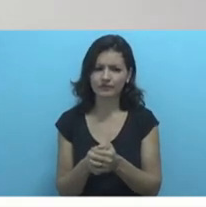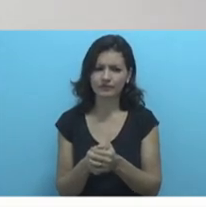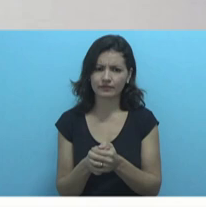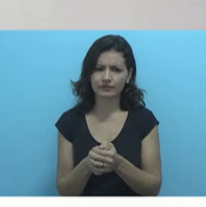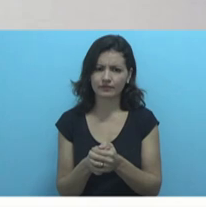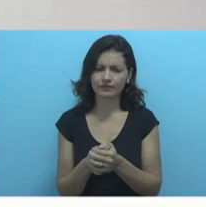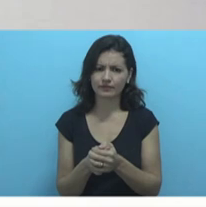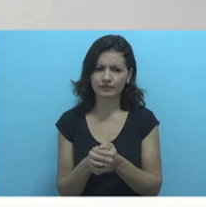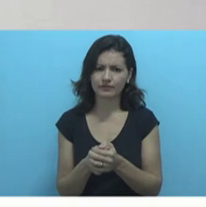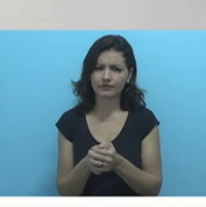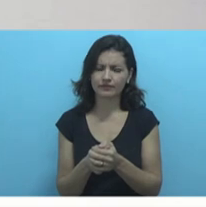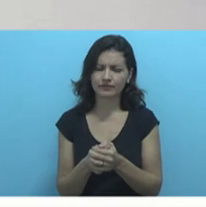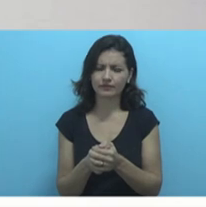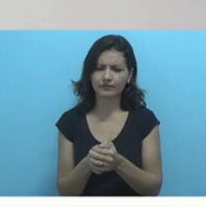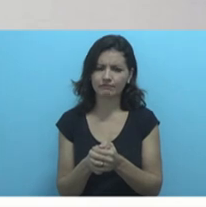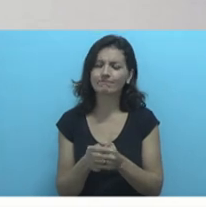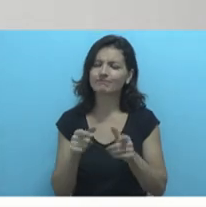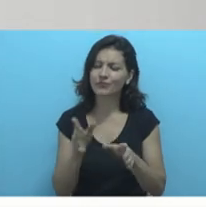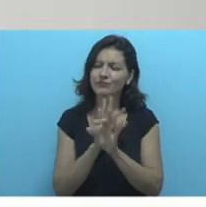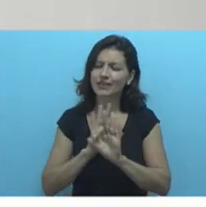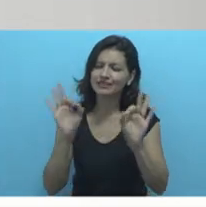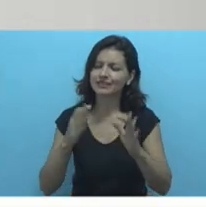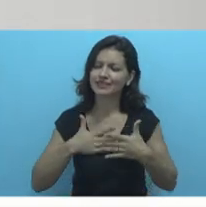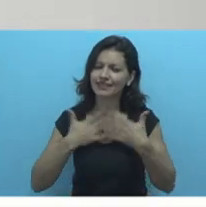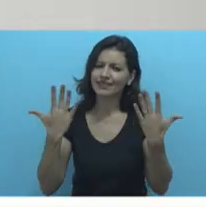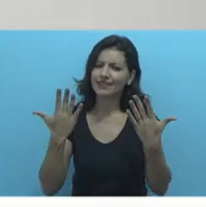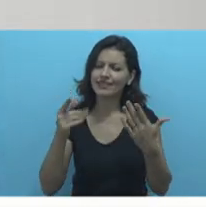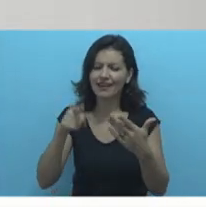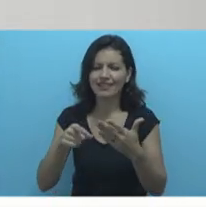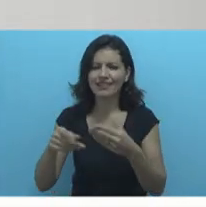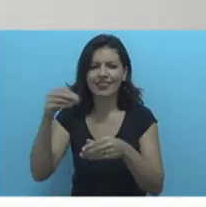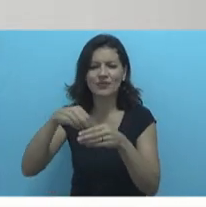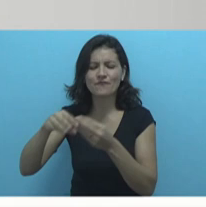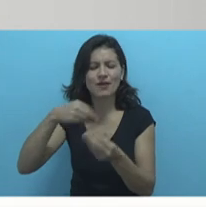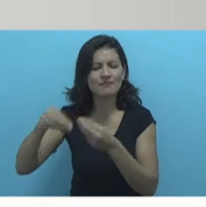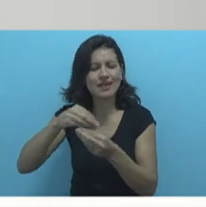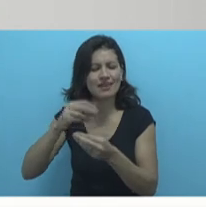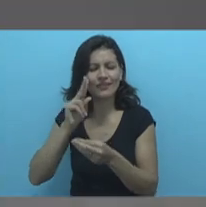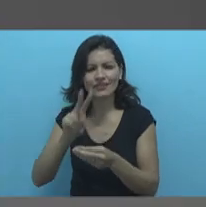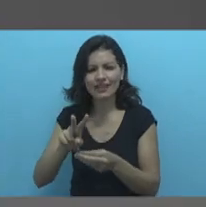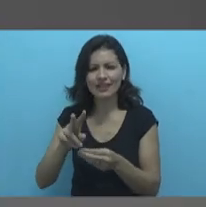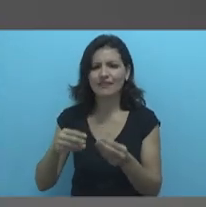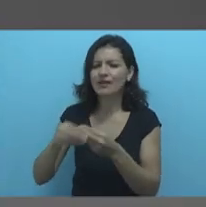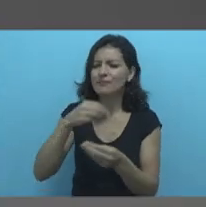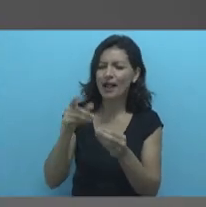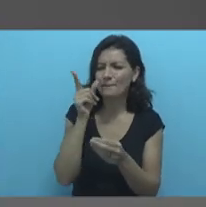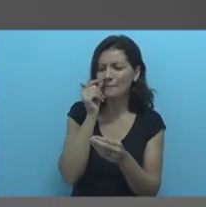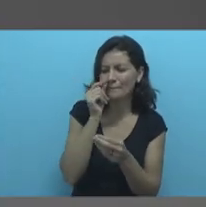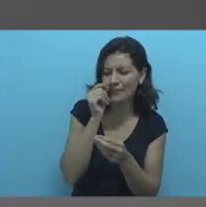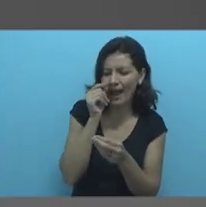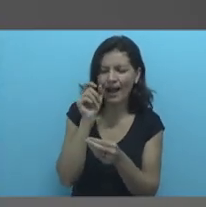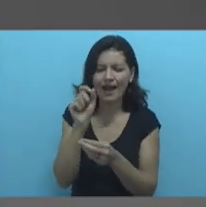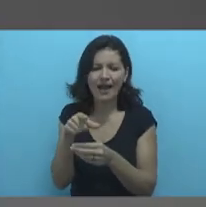También tuve la enorme felicidad de verlo en familia, de verlo como padre, compartir